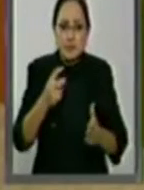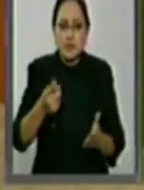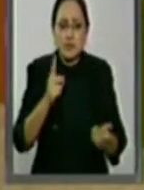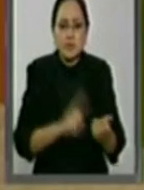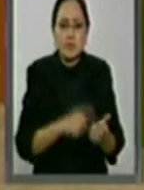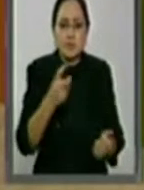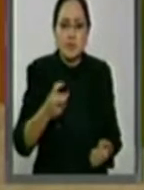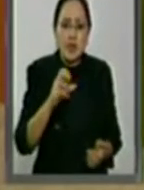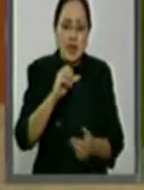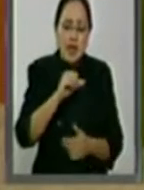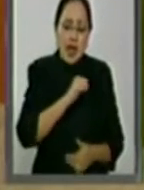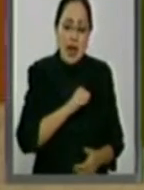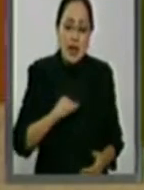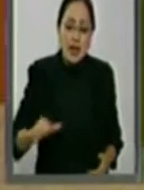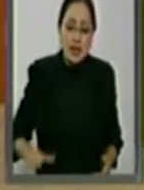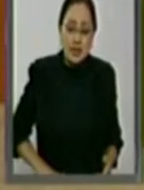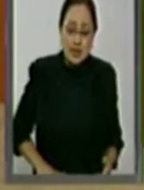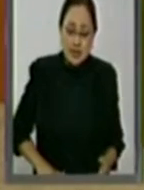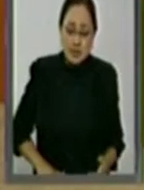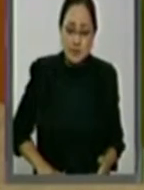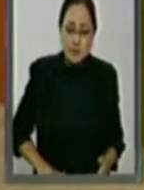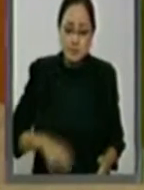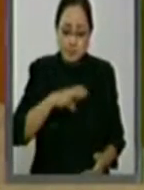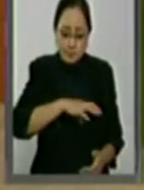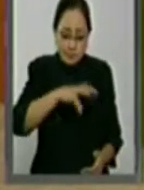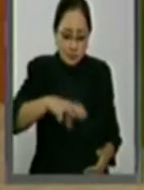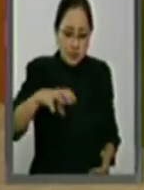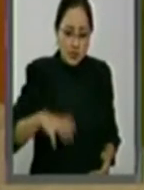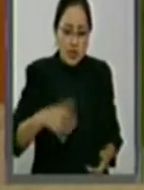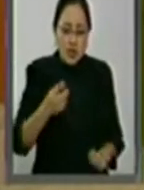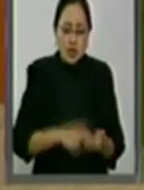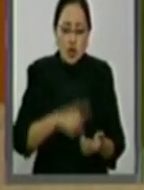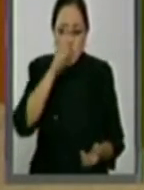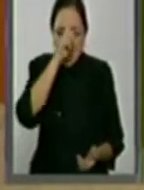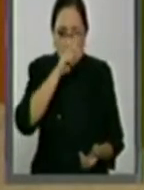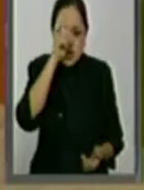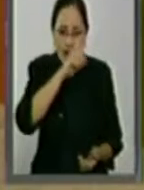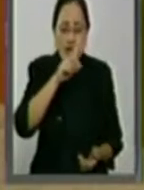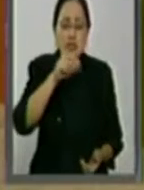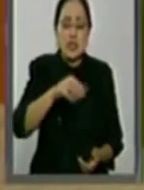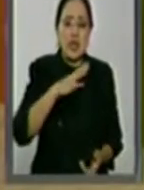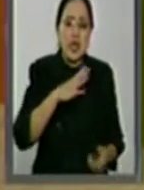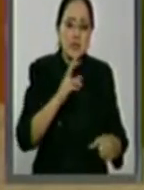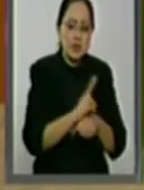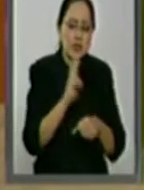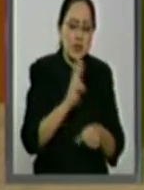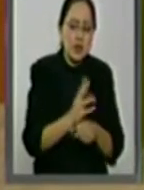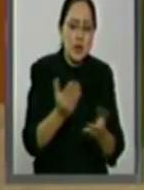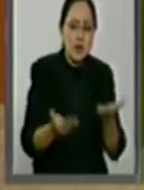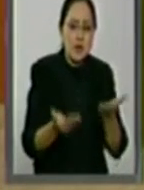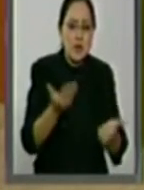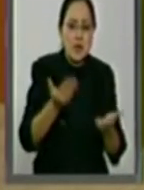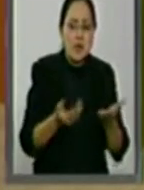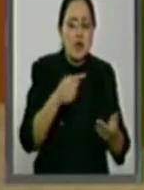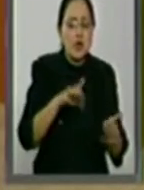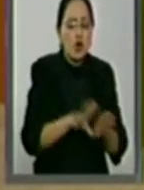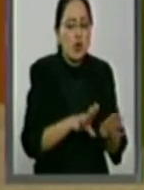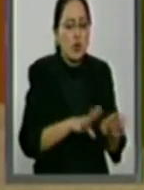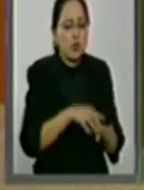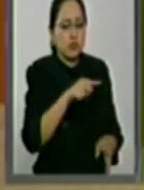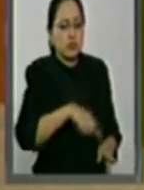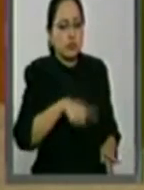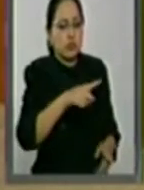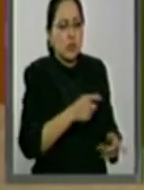sucesivo alcaldías, tendrán pues en los concejales una especie de cabildo que supervise y que equilibre el actuar